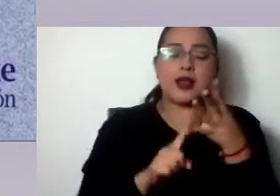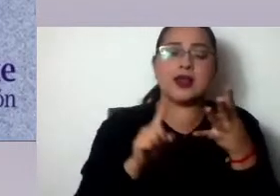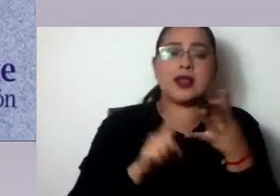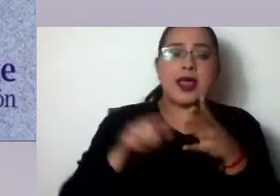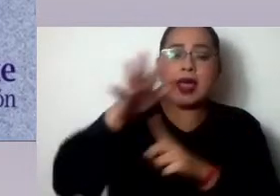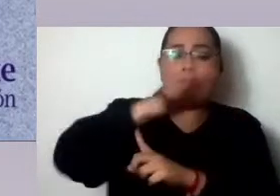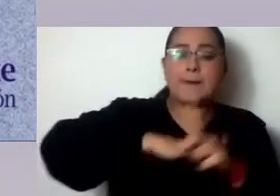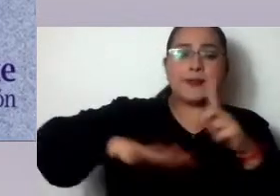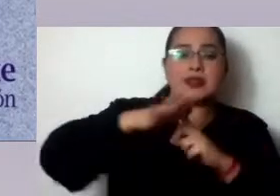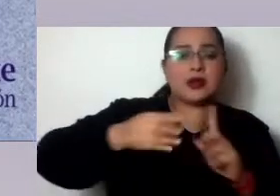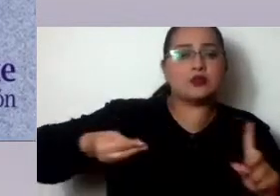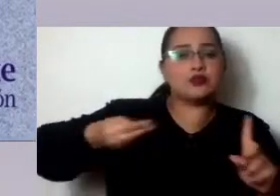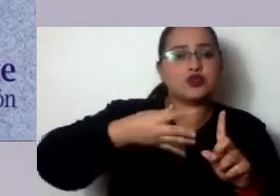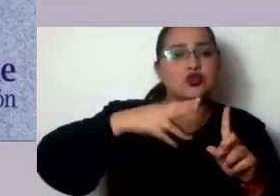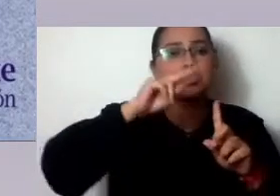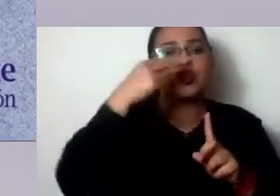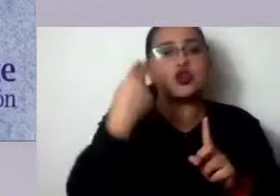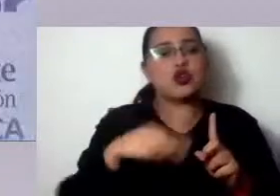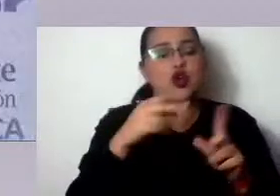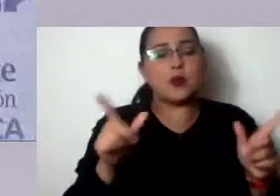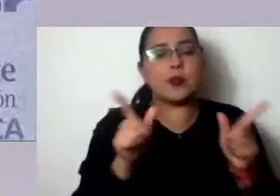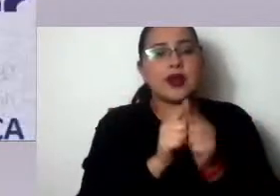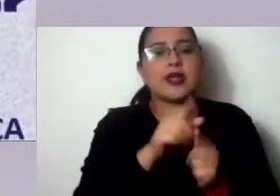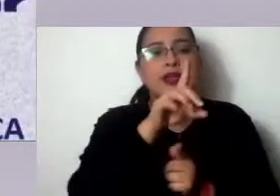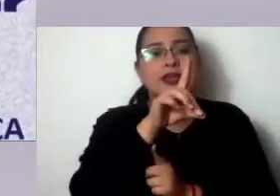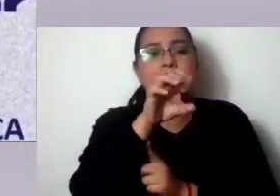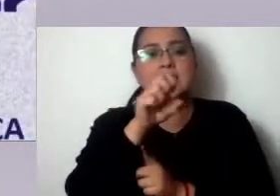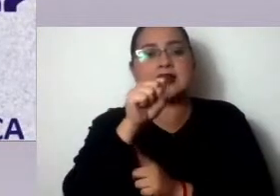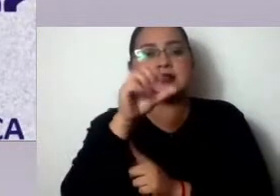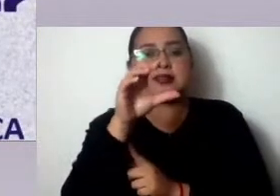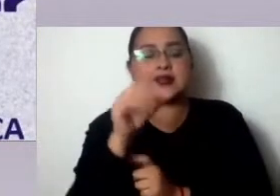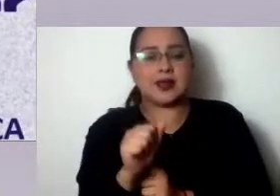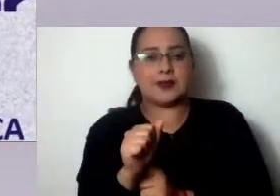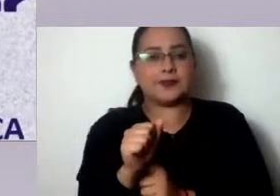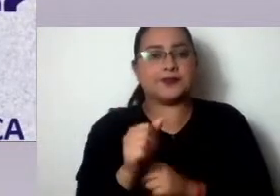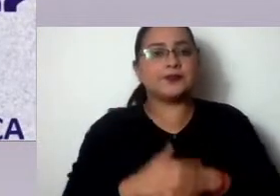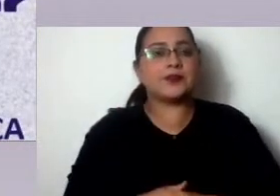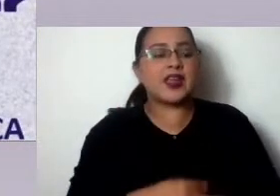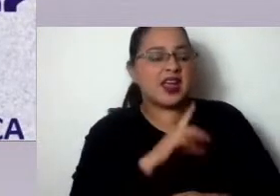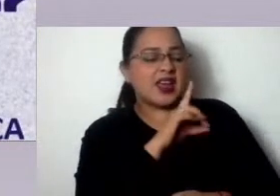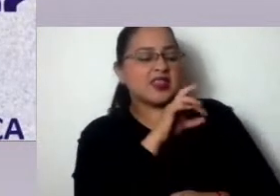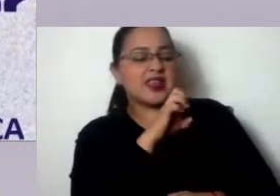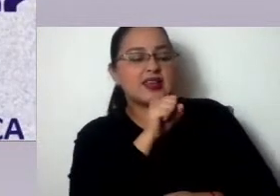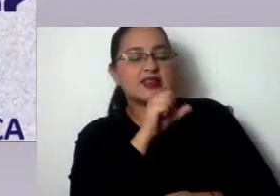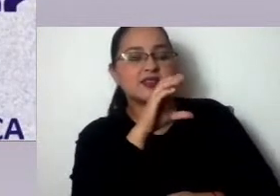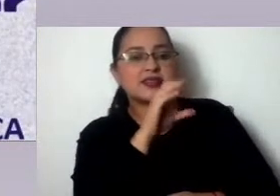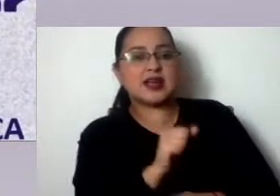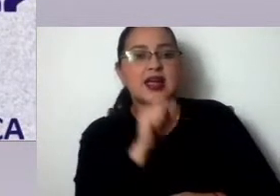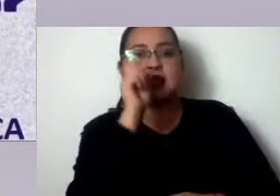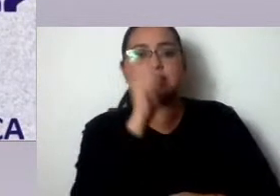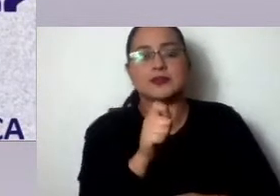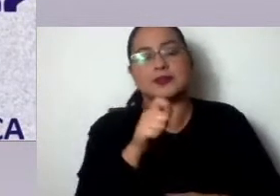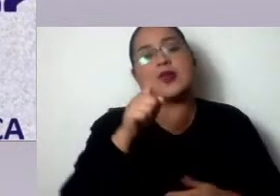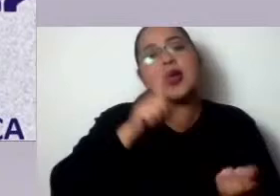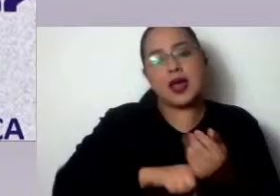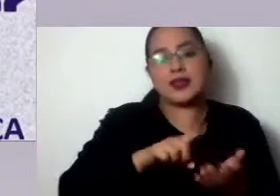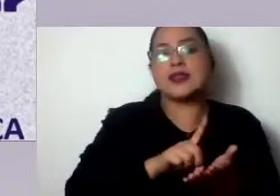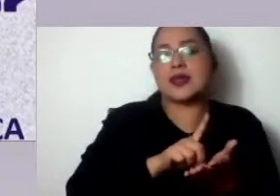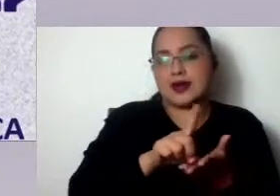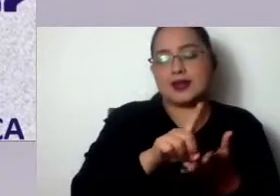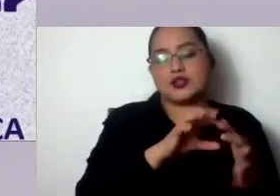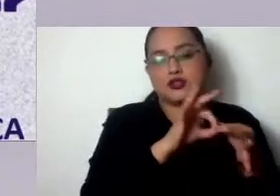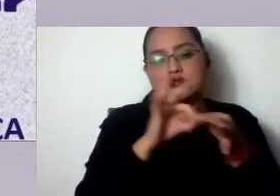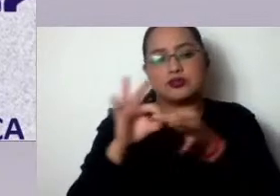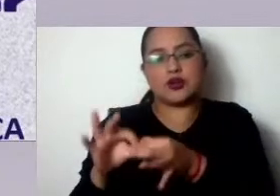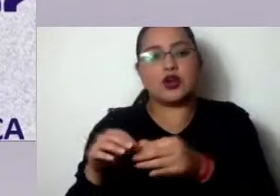dzeko en principio cabe señalar que los desca se identifican como aquellos derechos que se relacionan